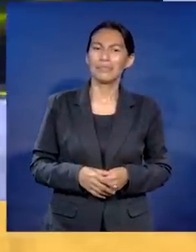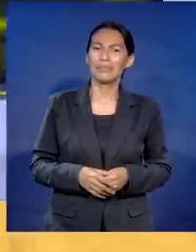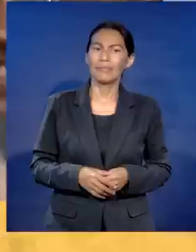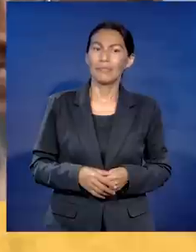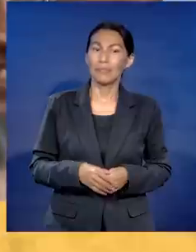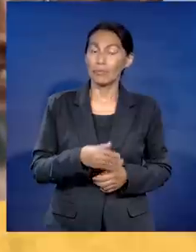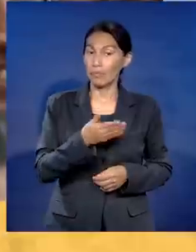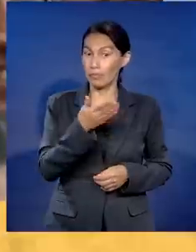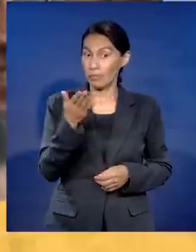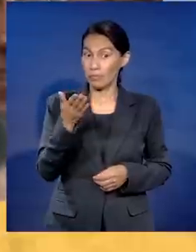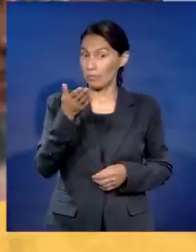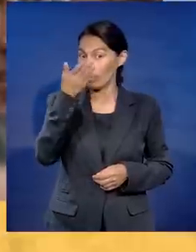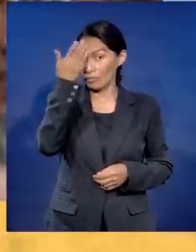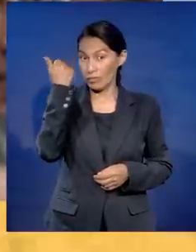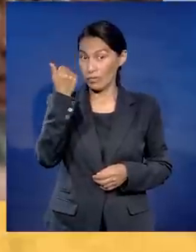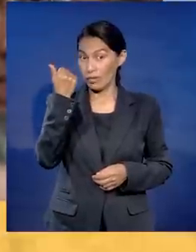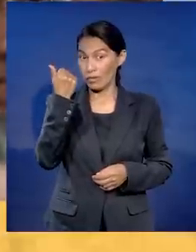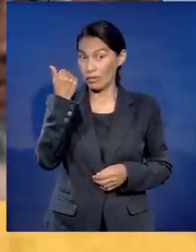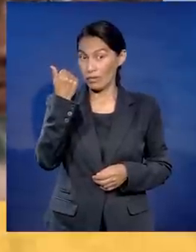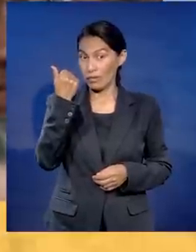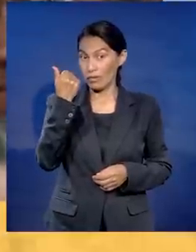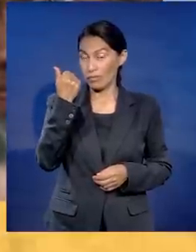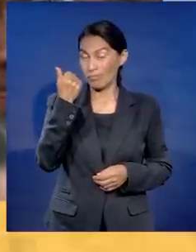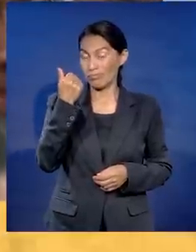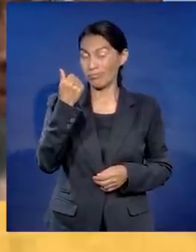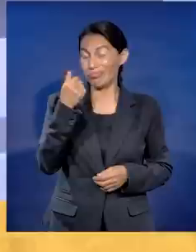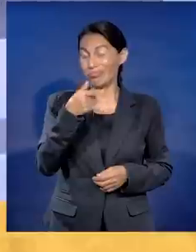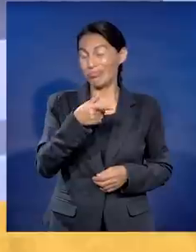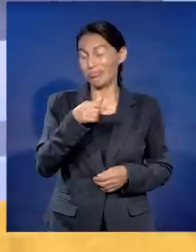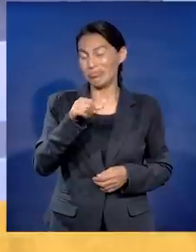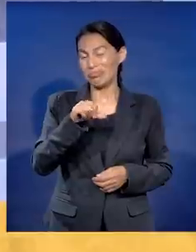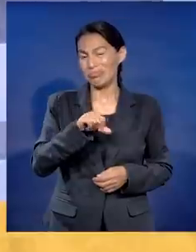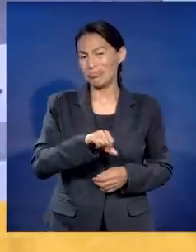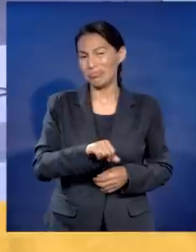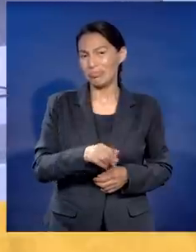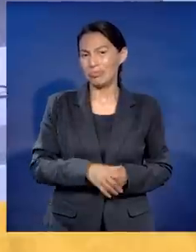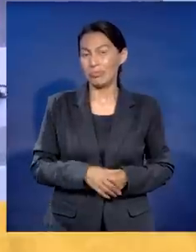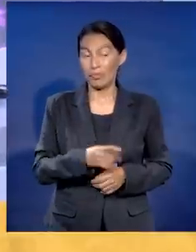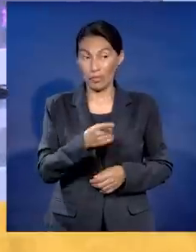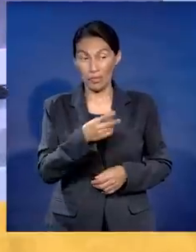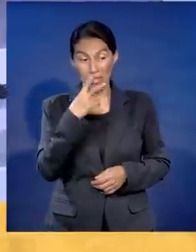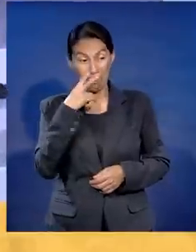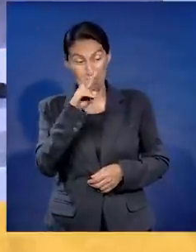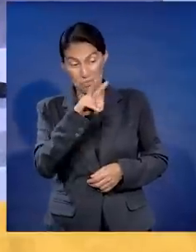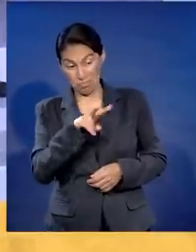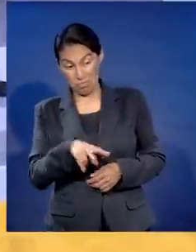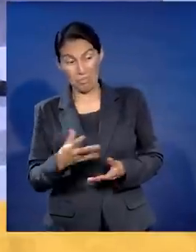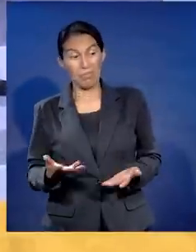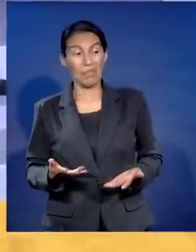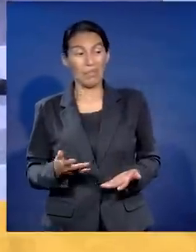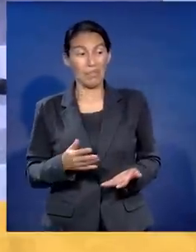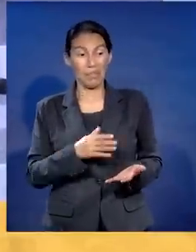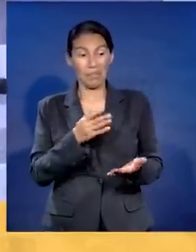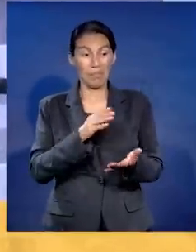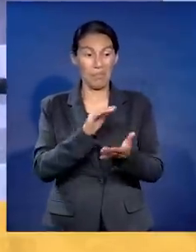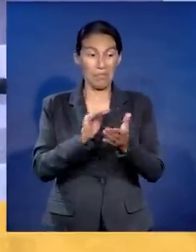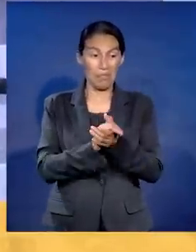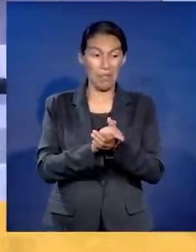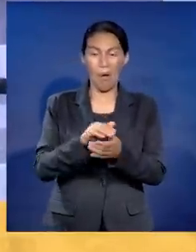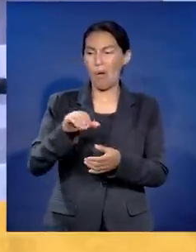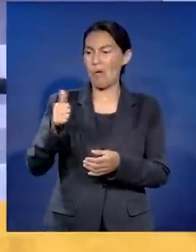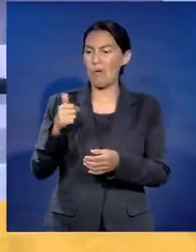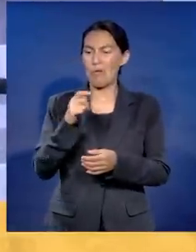esposo, échele porras. Por el contrario, si usted no sabe eso, lo va a enterrar vivo. Mira nada más cómo